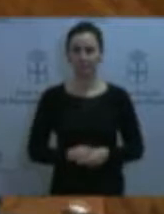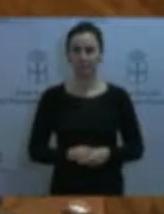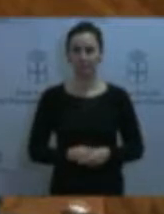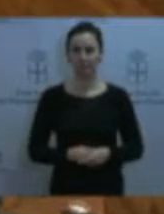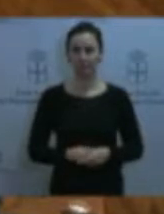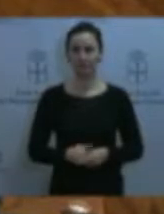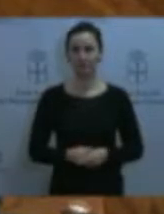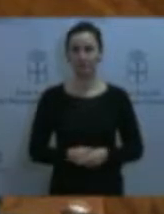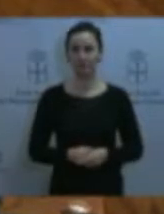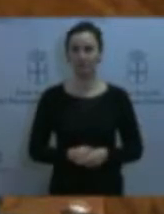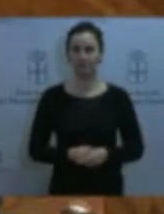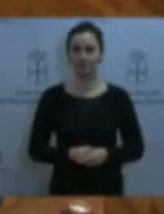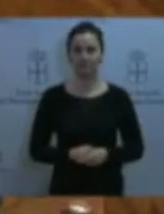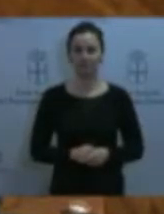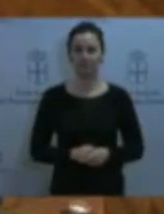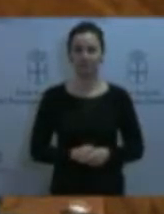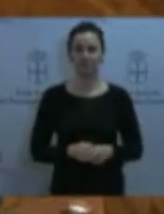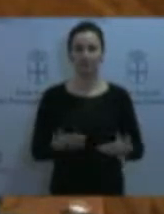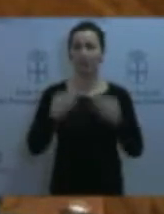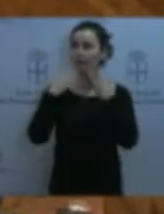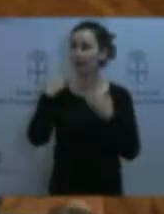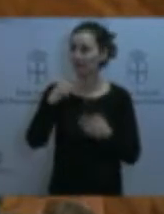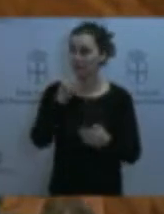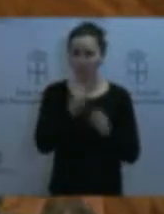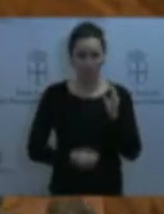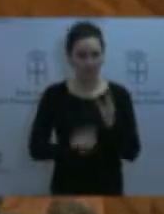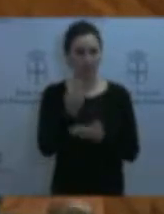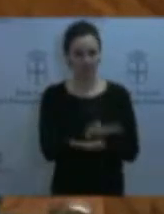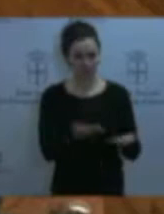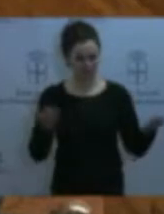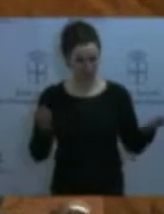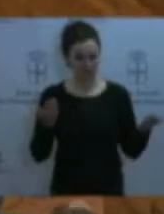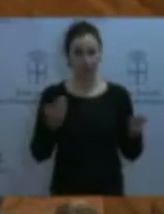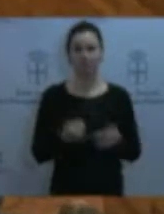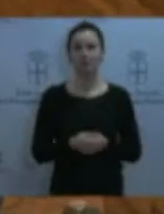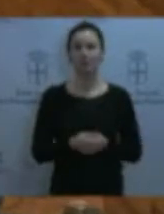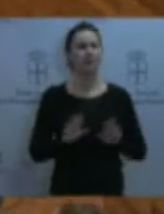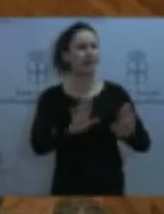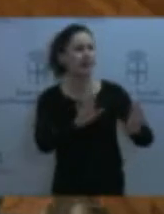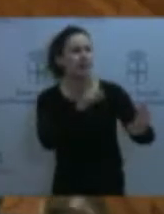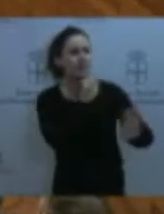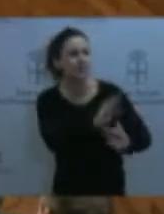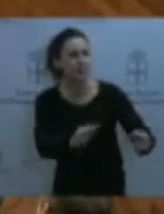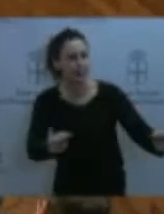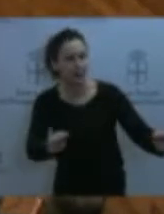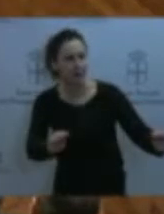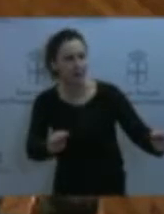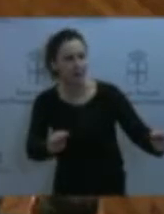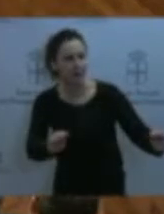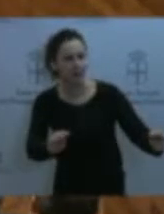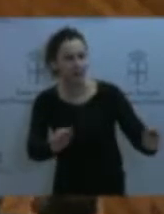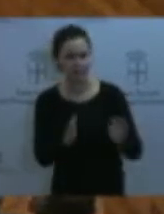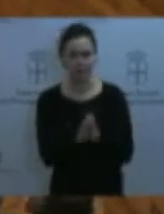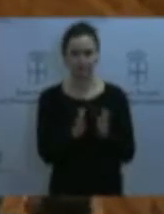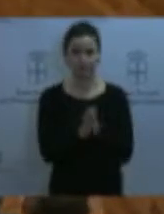Gracias, señor presidente. Buenos días a todos y a todas. Y Señorías, ruego silencio. Que han venido a acompañar la toma en consideración desde